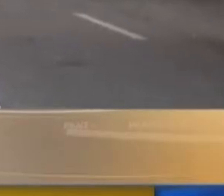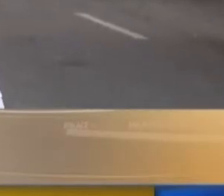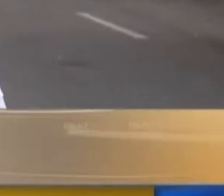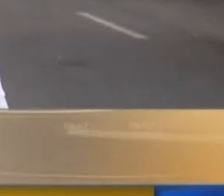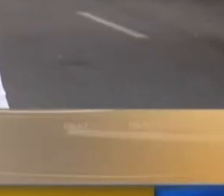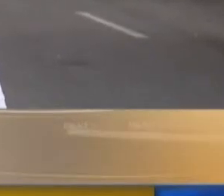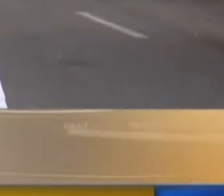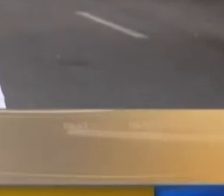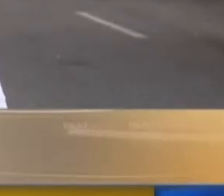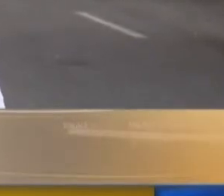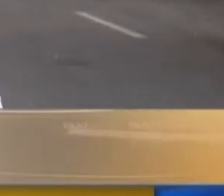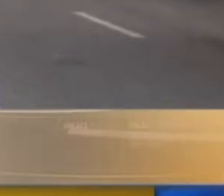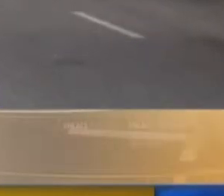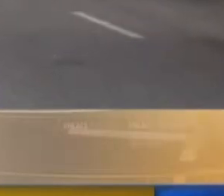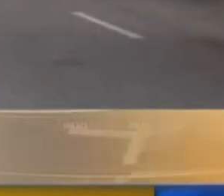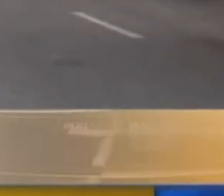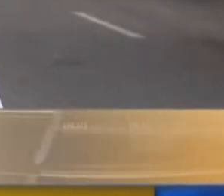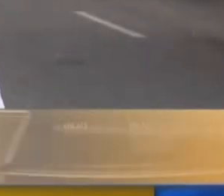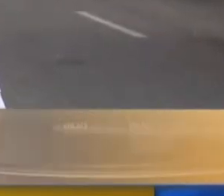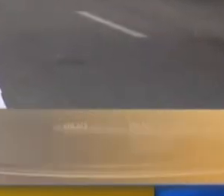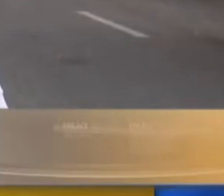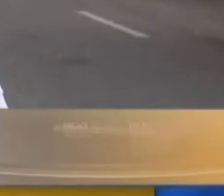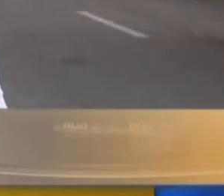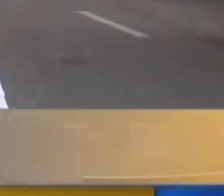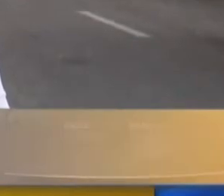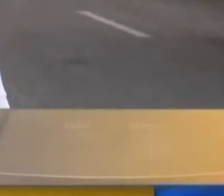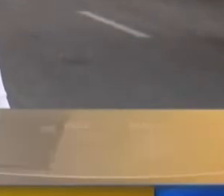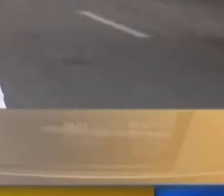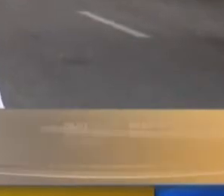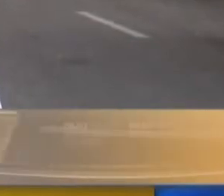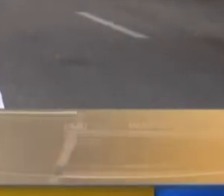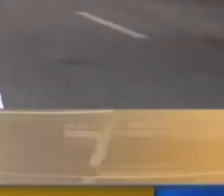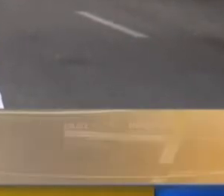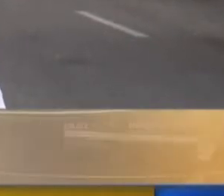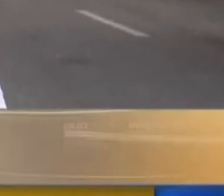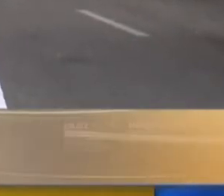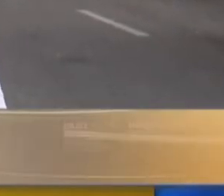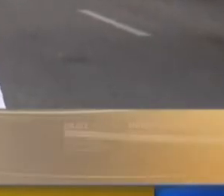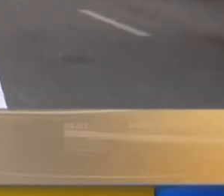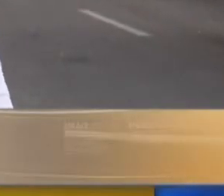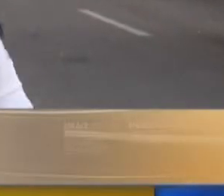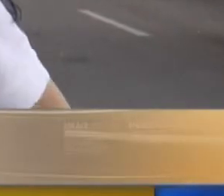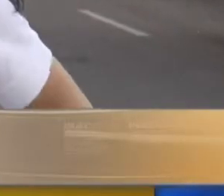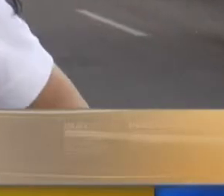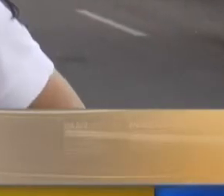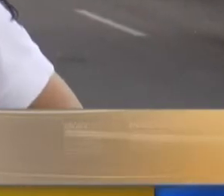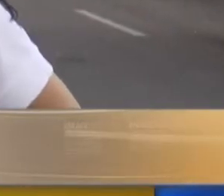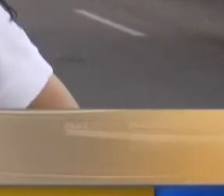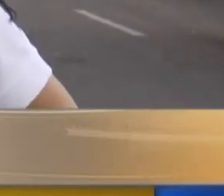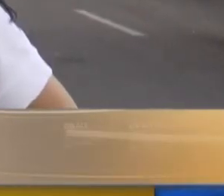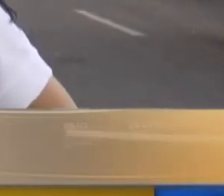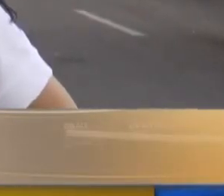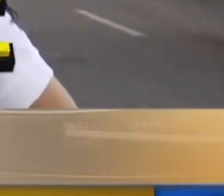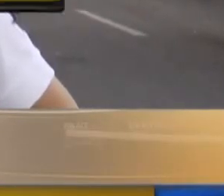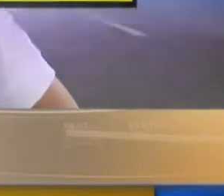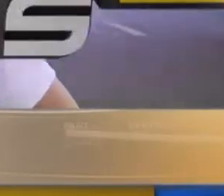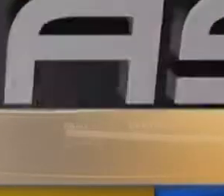un balance positivo. Hasta en un 50% se ha disminuido la accidentalidad y también los infractores. Espera información en minutos.